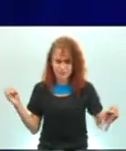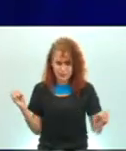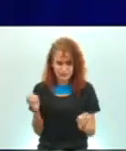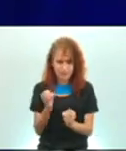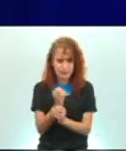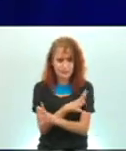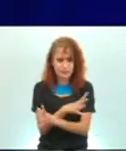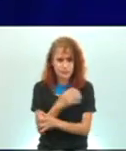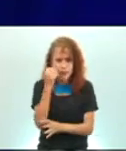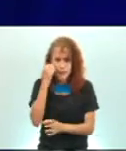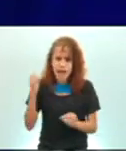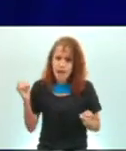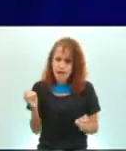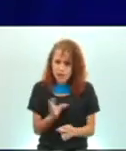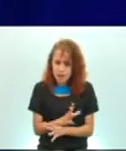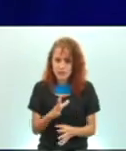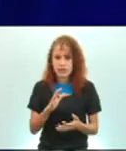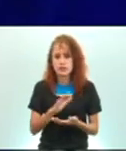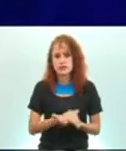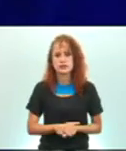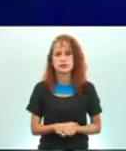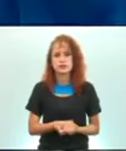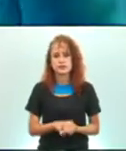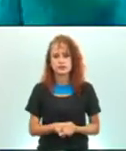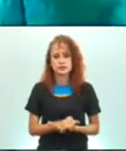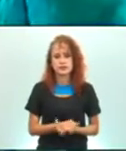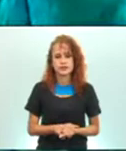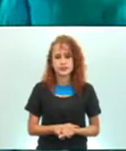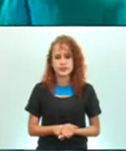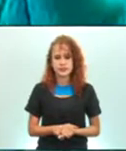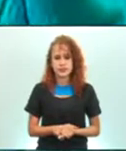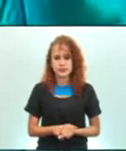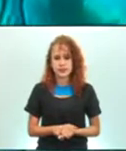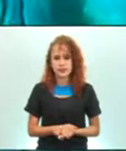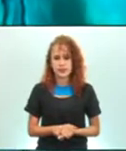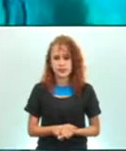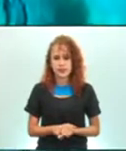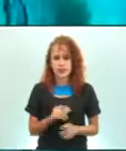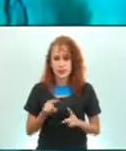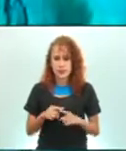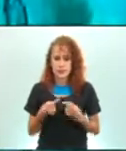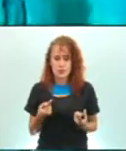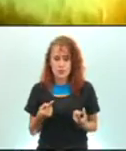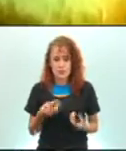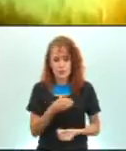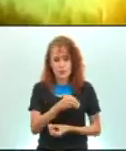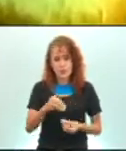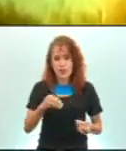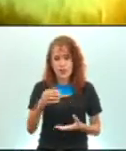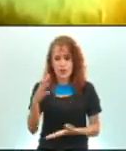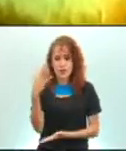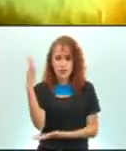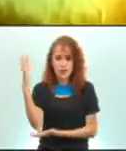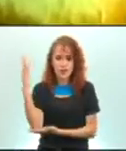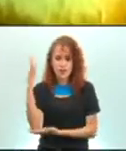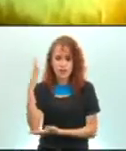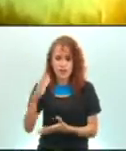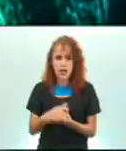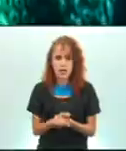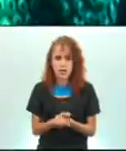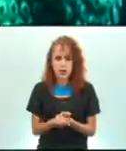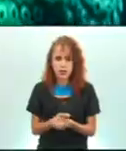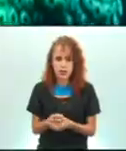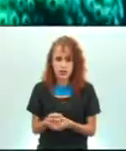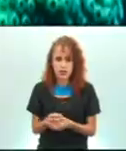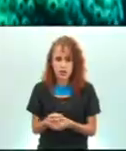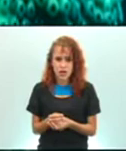blanqueamiento. provocadas por el cambio climático, han ido